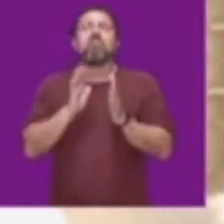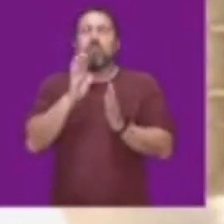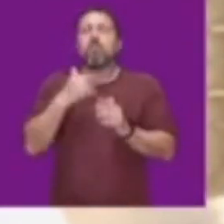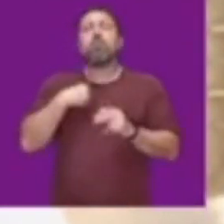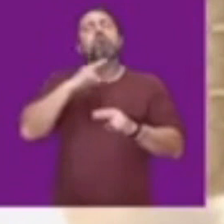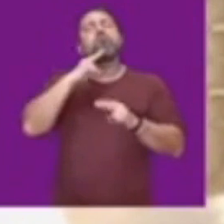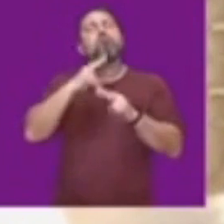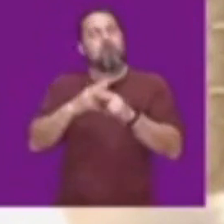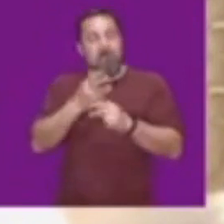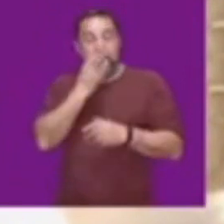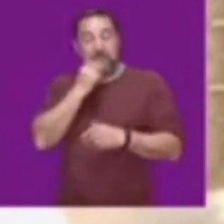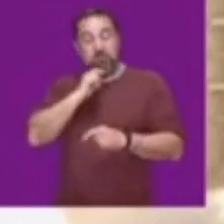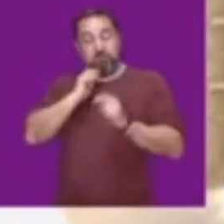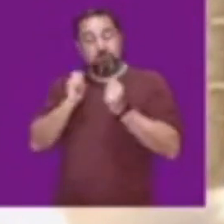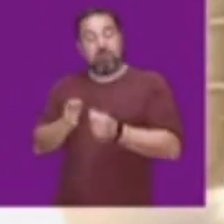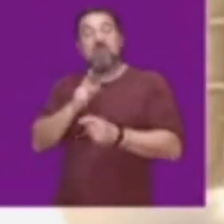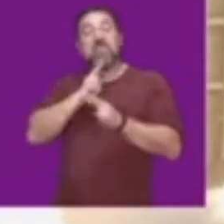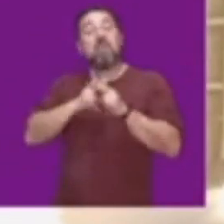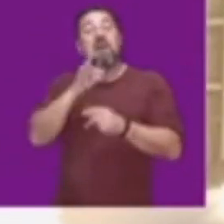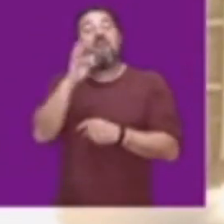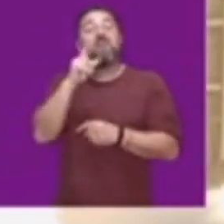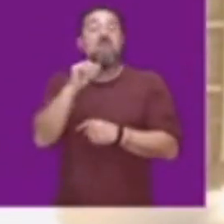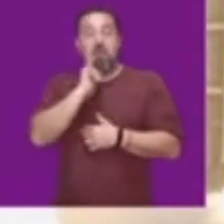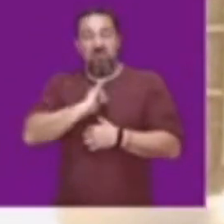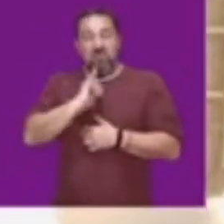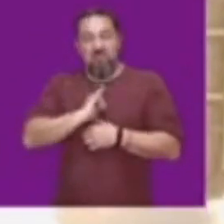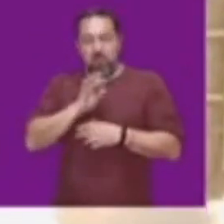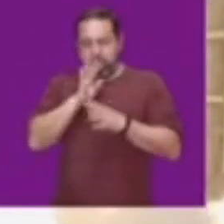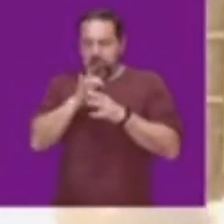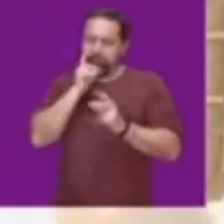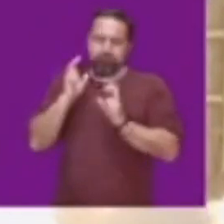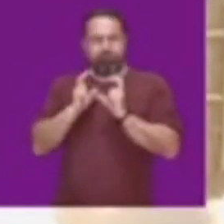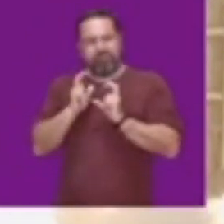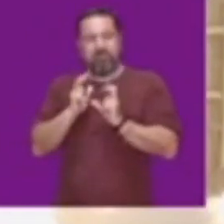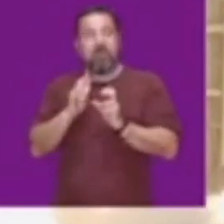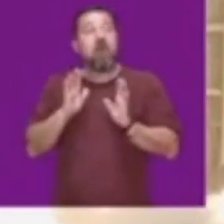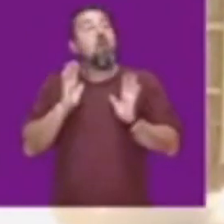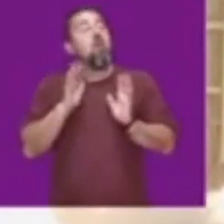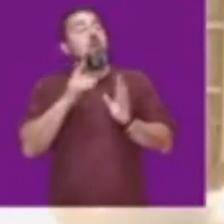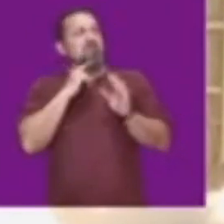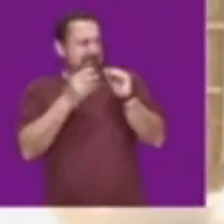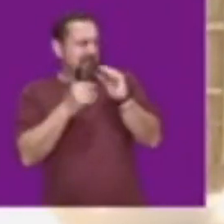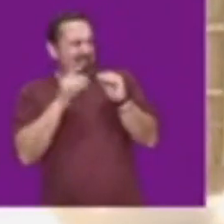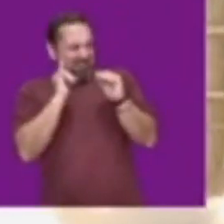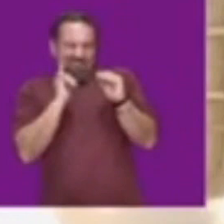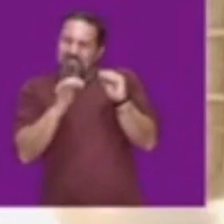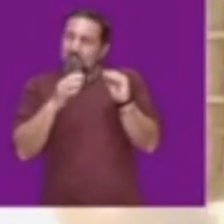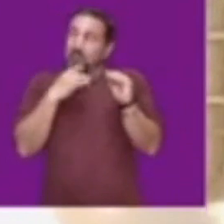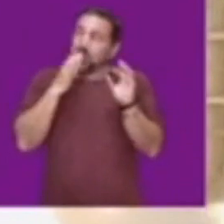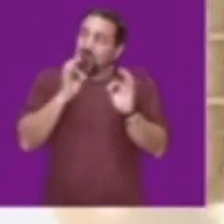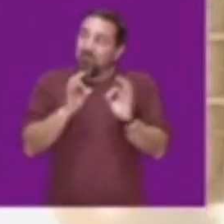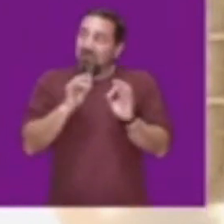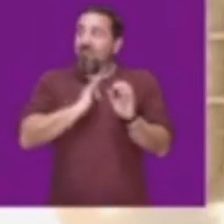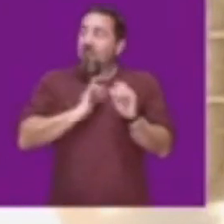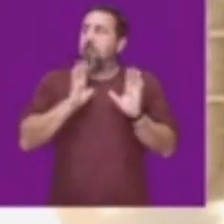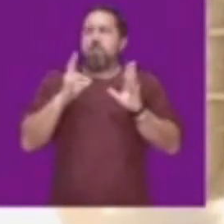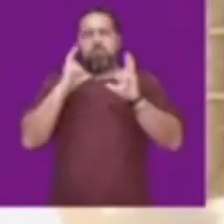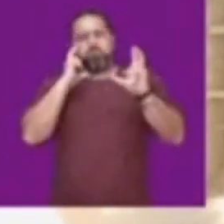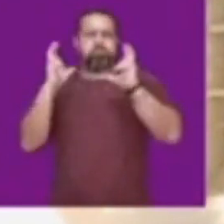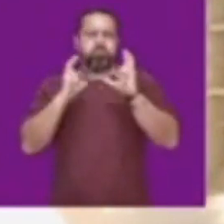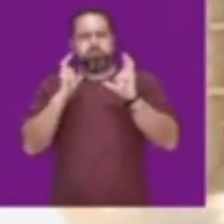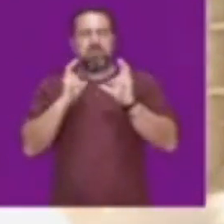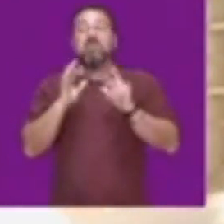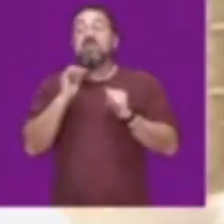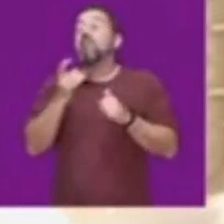cierto, le puse el nombre de Flaco porque está como un tonel. ¡Qué divertido, Flaco! Pero está gordo, pero un tonel. Sí, son